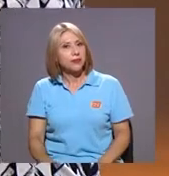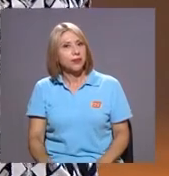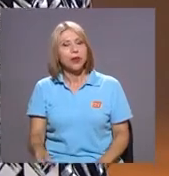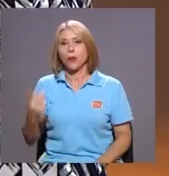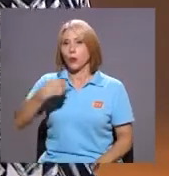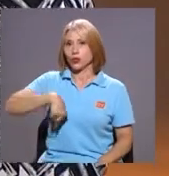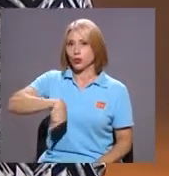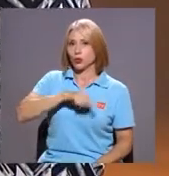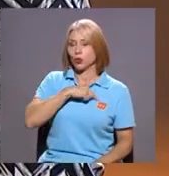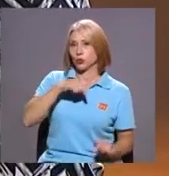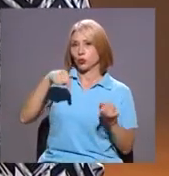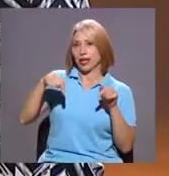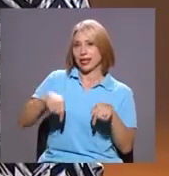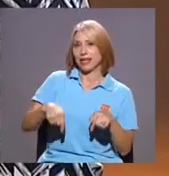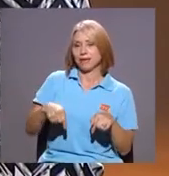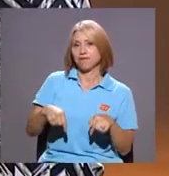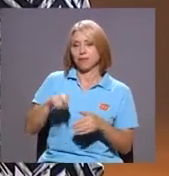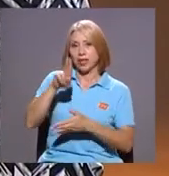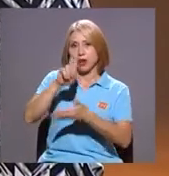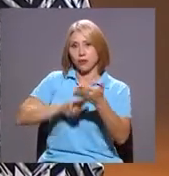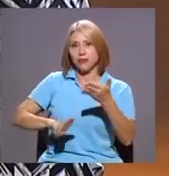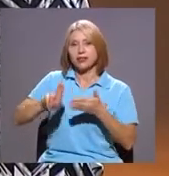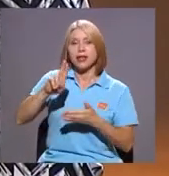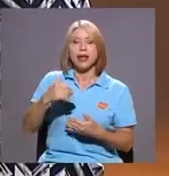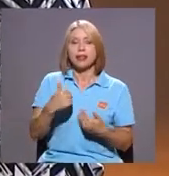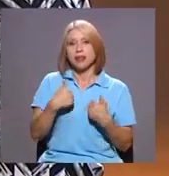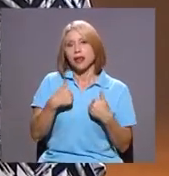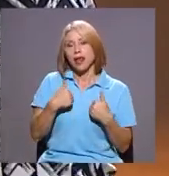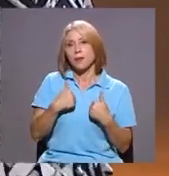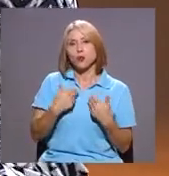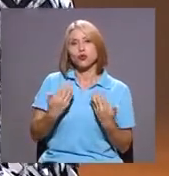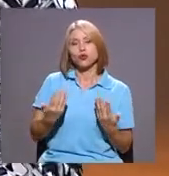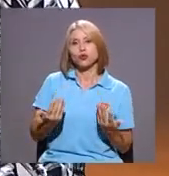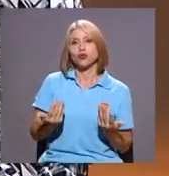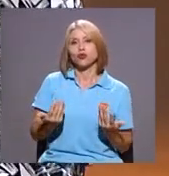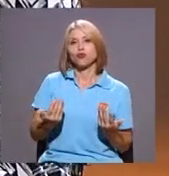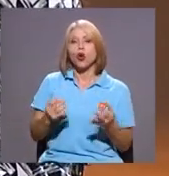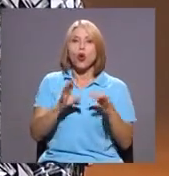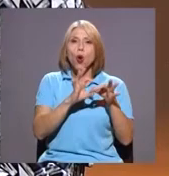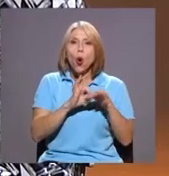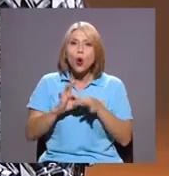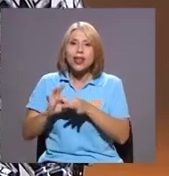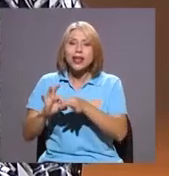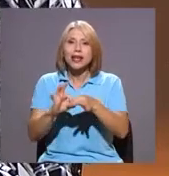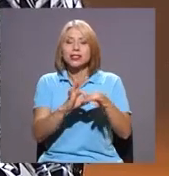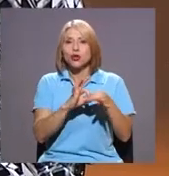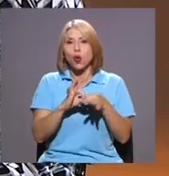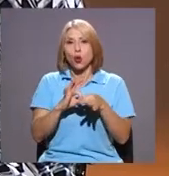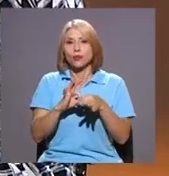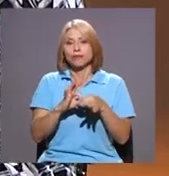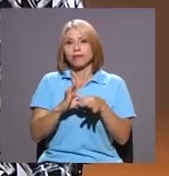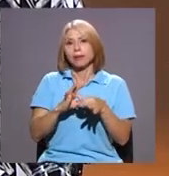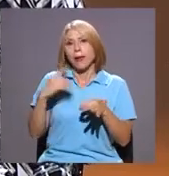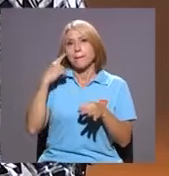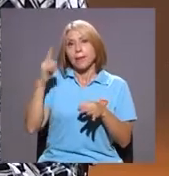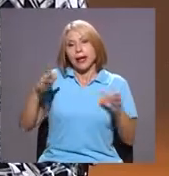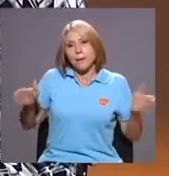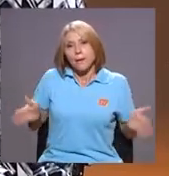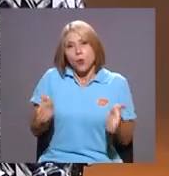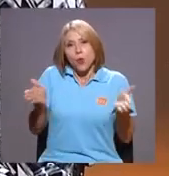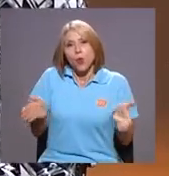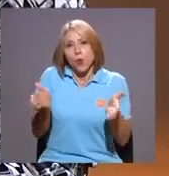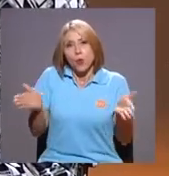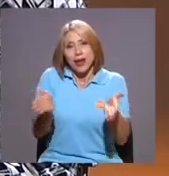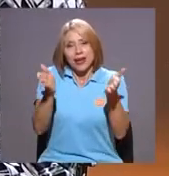aquí en la universidad tenemos como la coordinación para promover que la